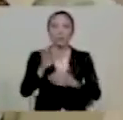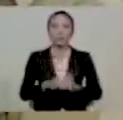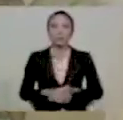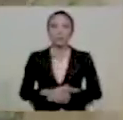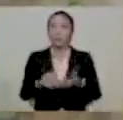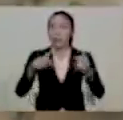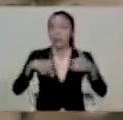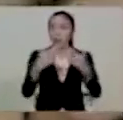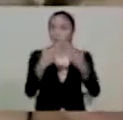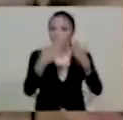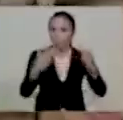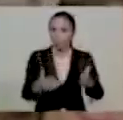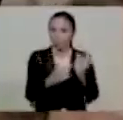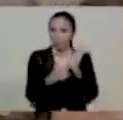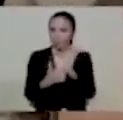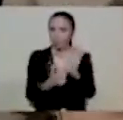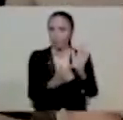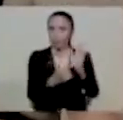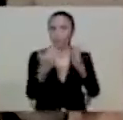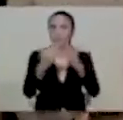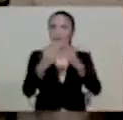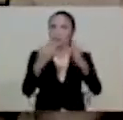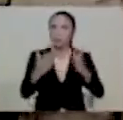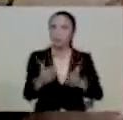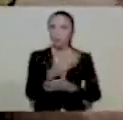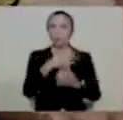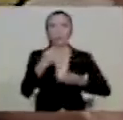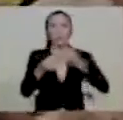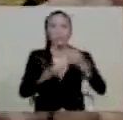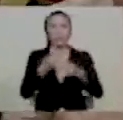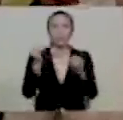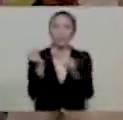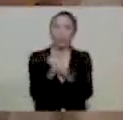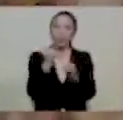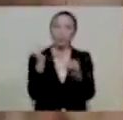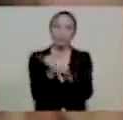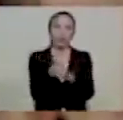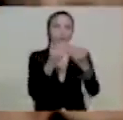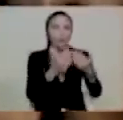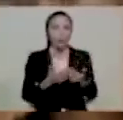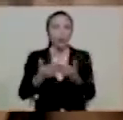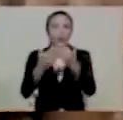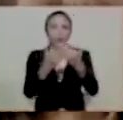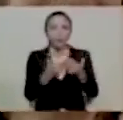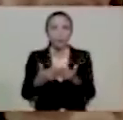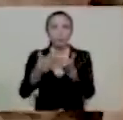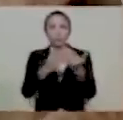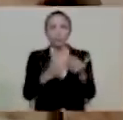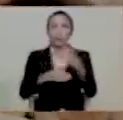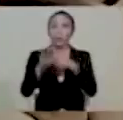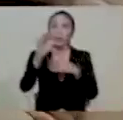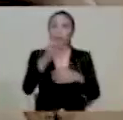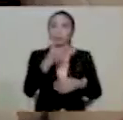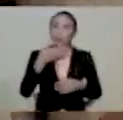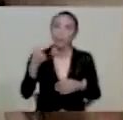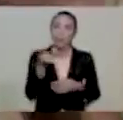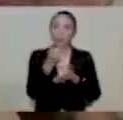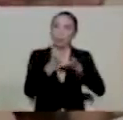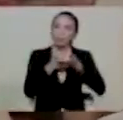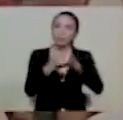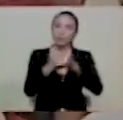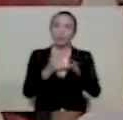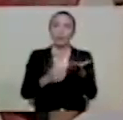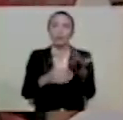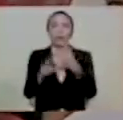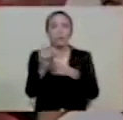los estudiantes haciendo lo que les corresponde hacer. ¿Trabajando para qué? Trabajando por el